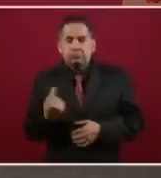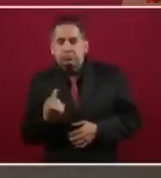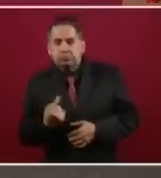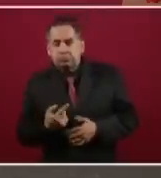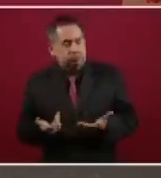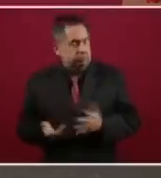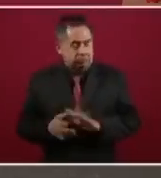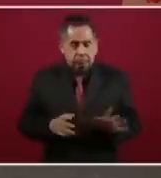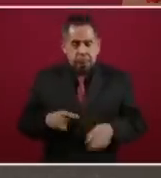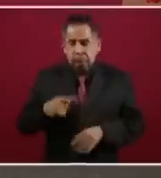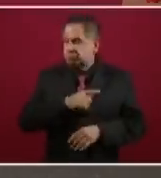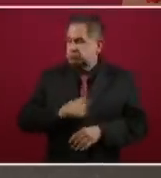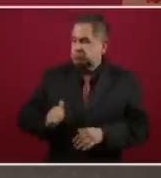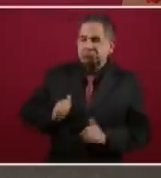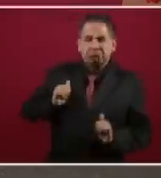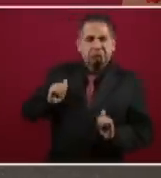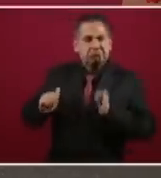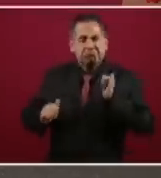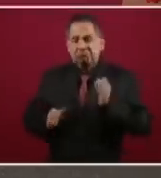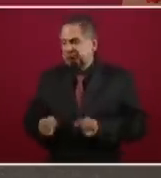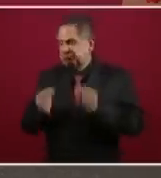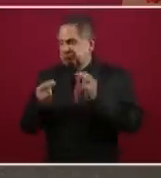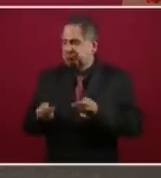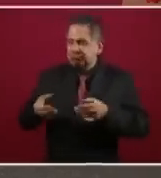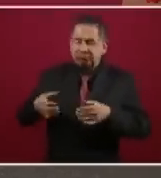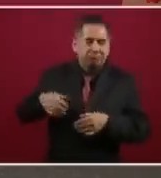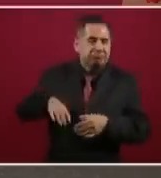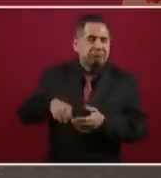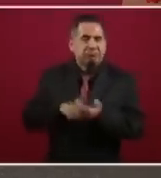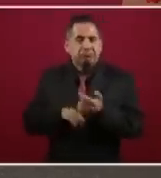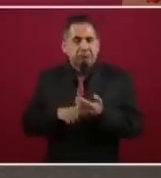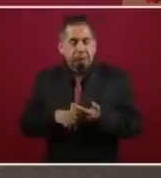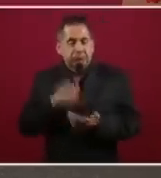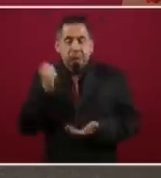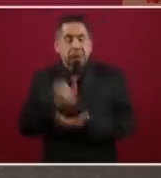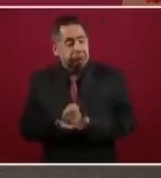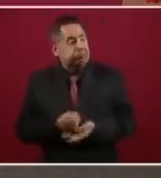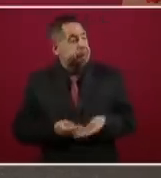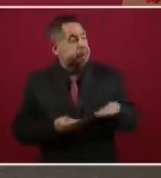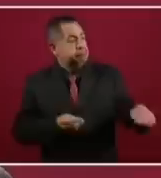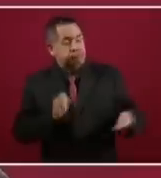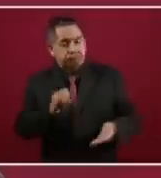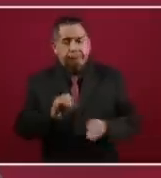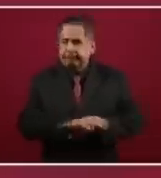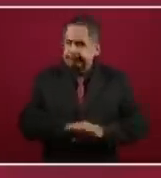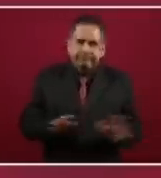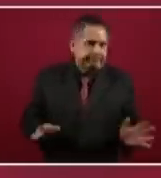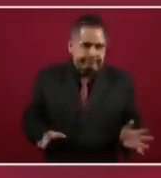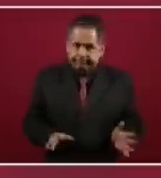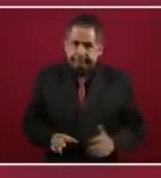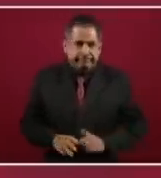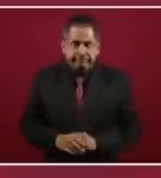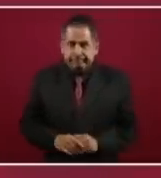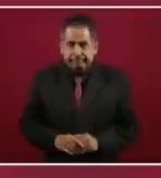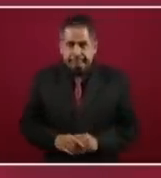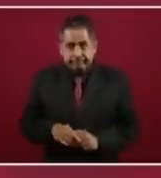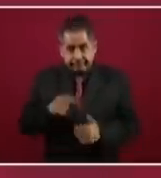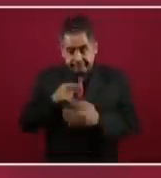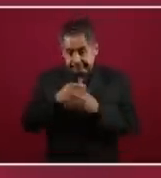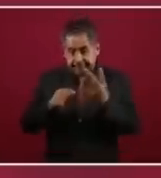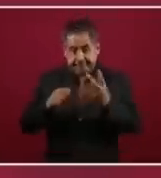para hacer negocios al amparo del poder público. Entonces, cuando cambia